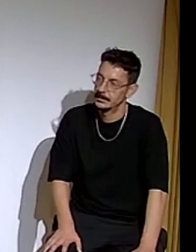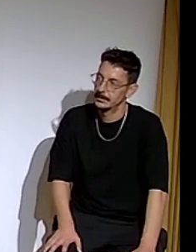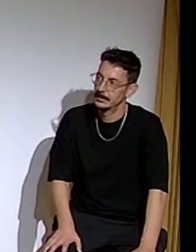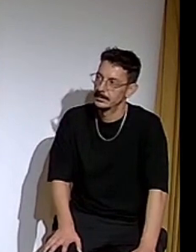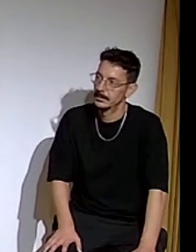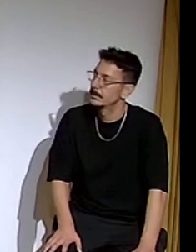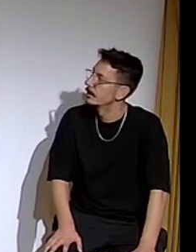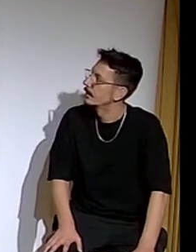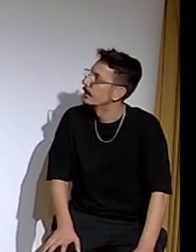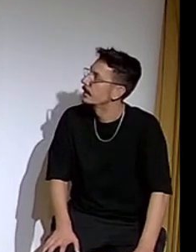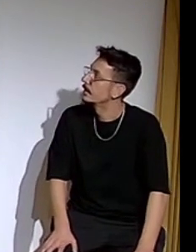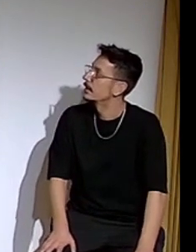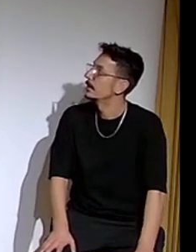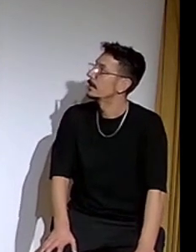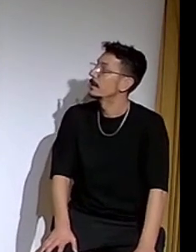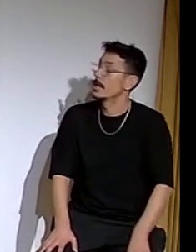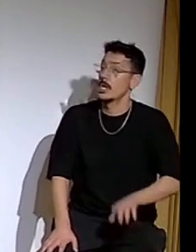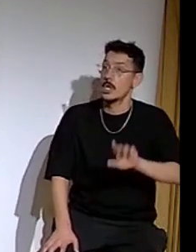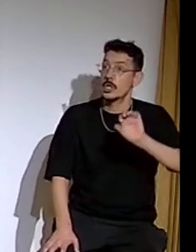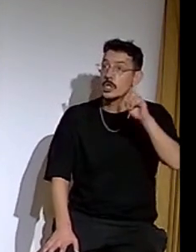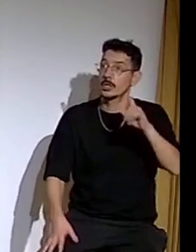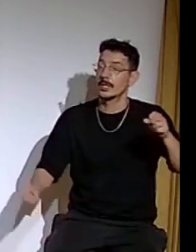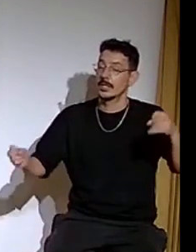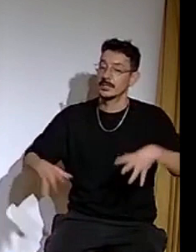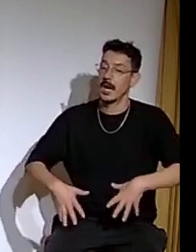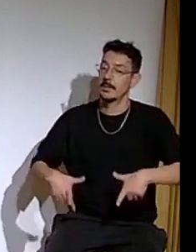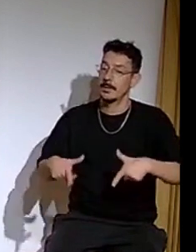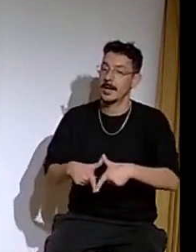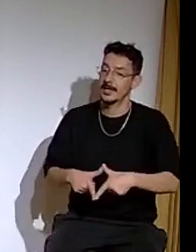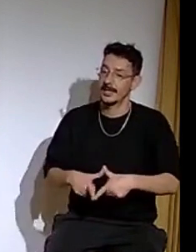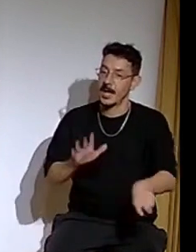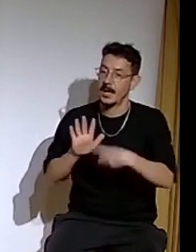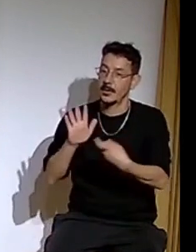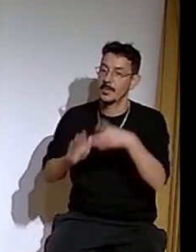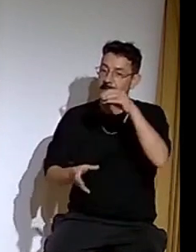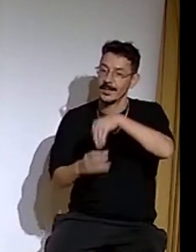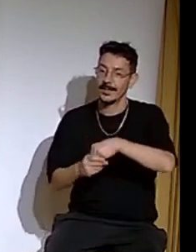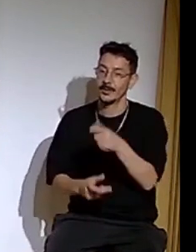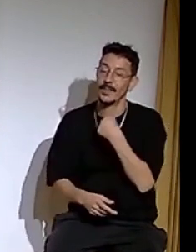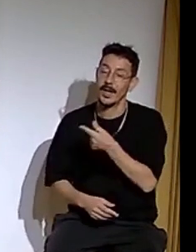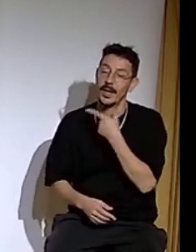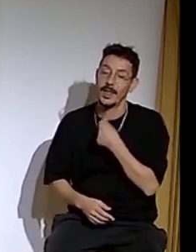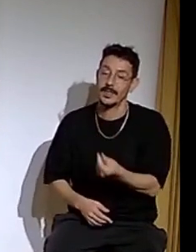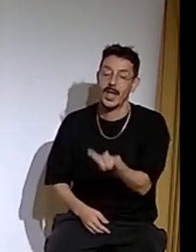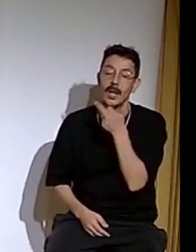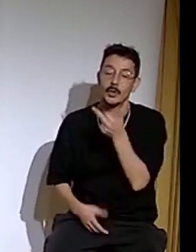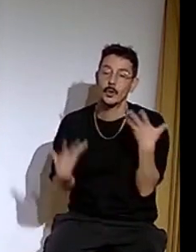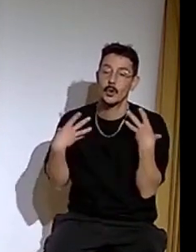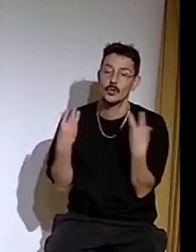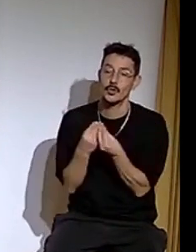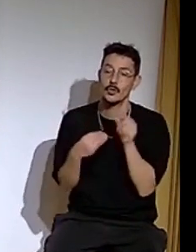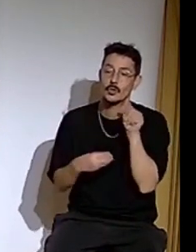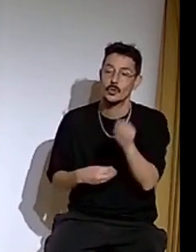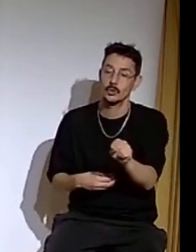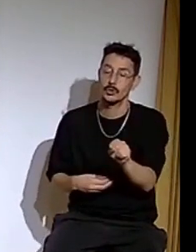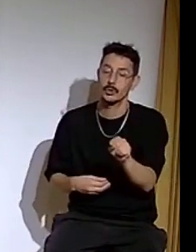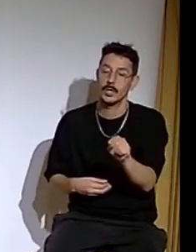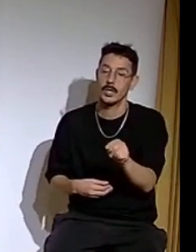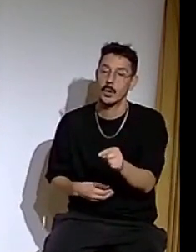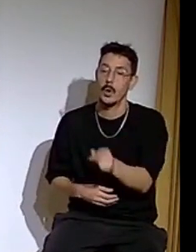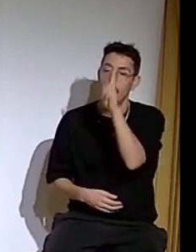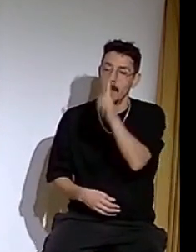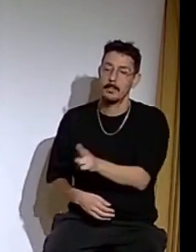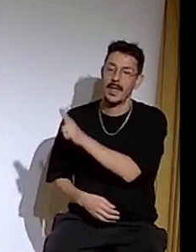diosa de salve vagina llena eres de Gracia el es contigo bendita